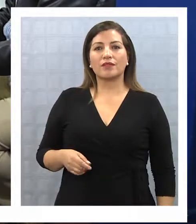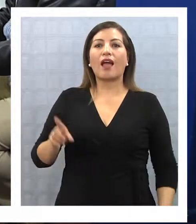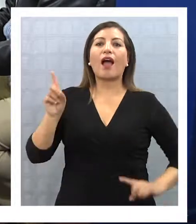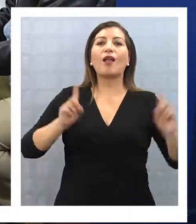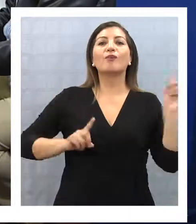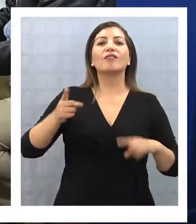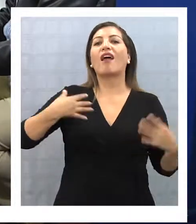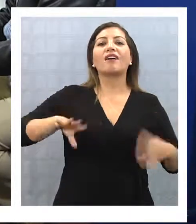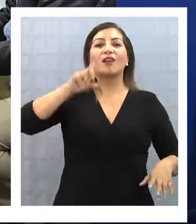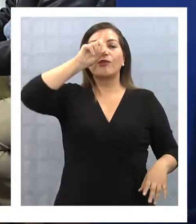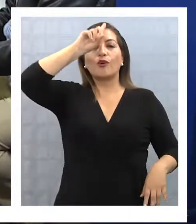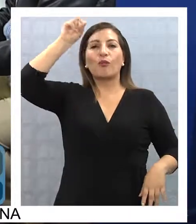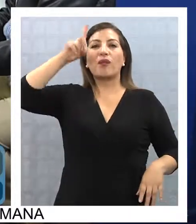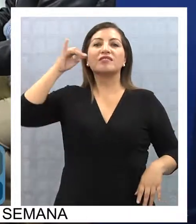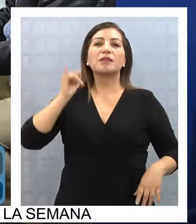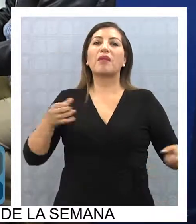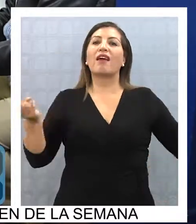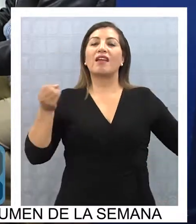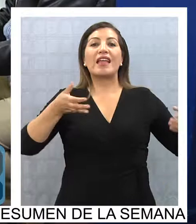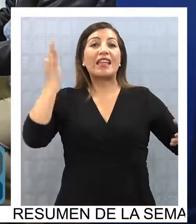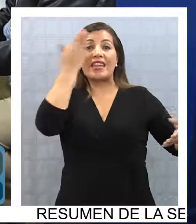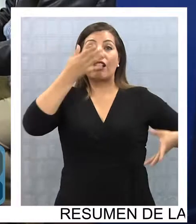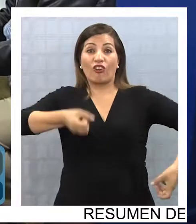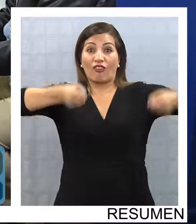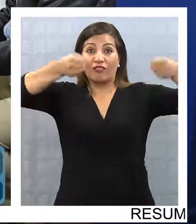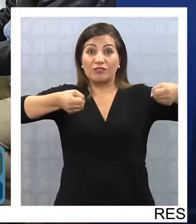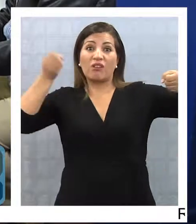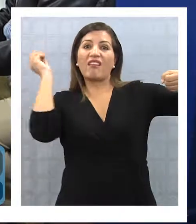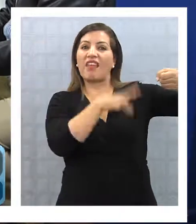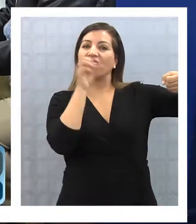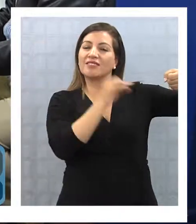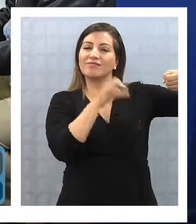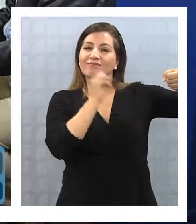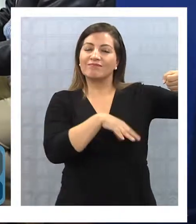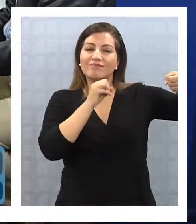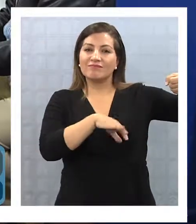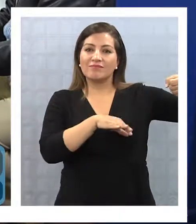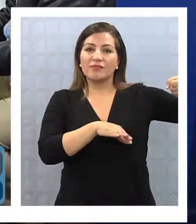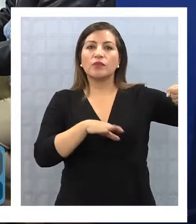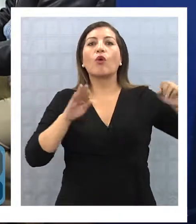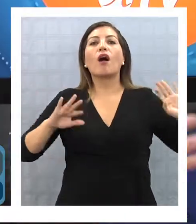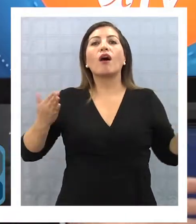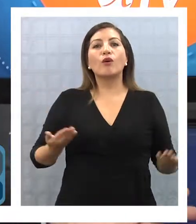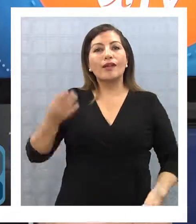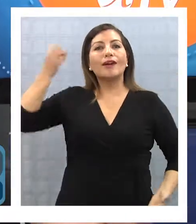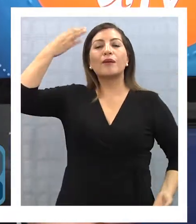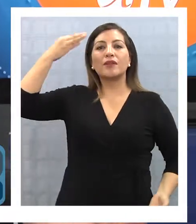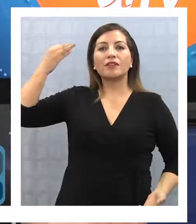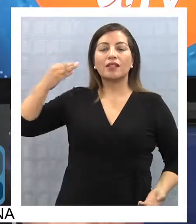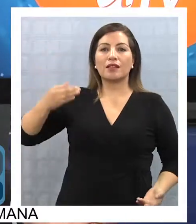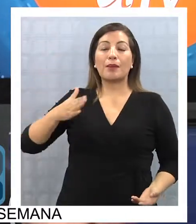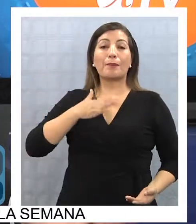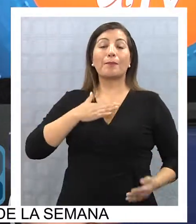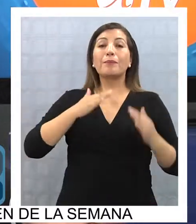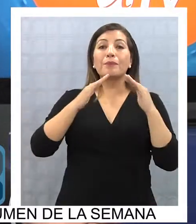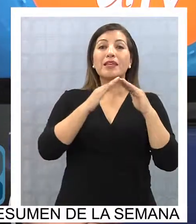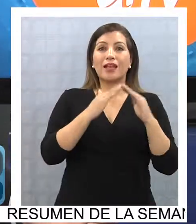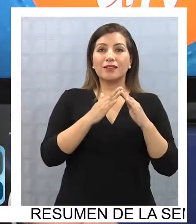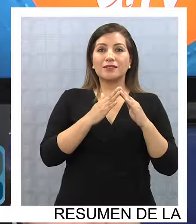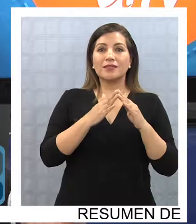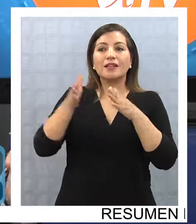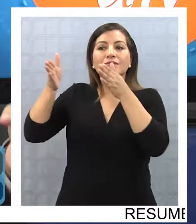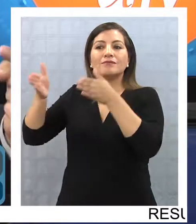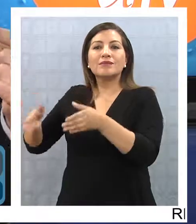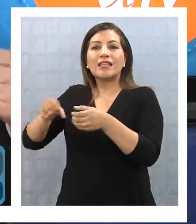desacostumbrarnos a agarrar todos nuestros residuos, botarlos en la basura negra o la que sea, la bolsa del supermercado de plástico. Lo que vamos a tener que hacer es separar en nuestra casa estos